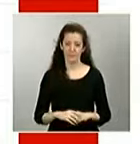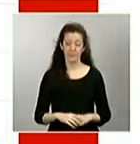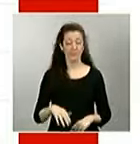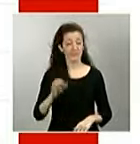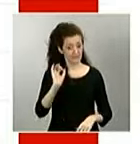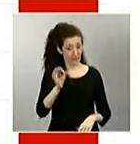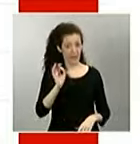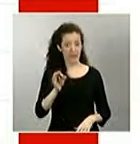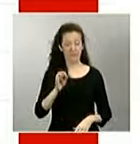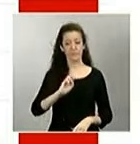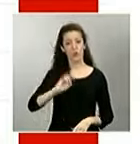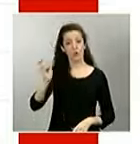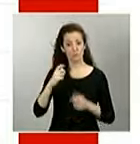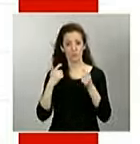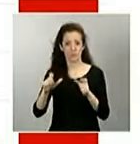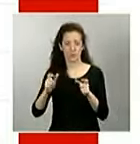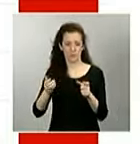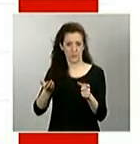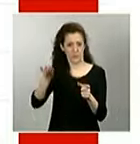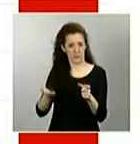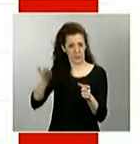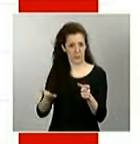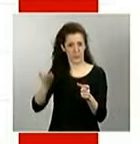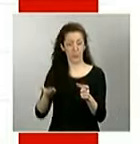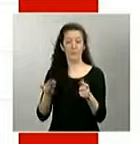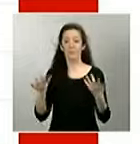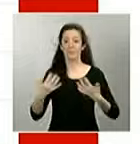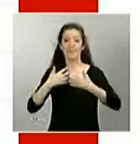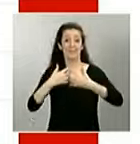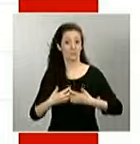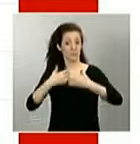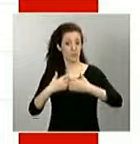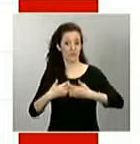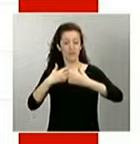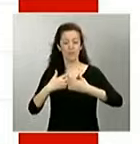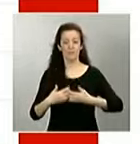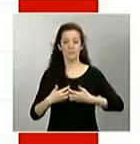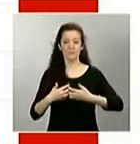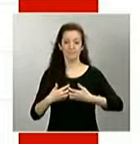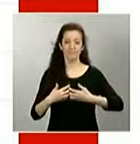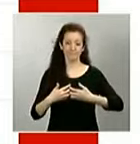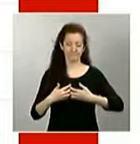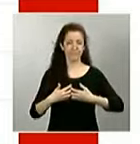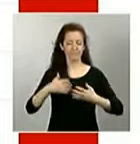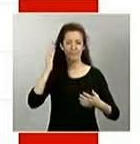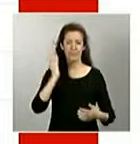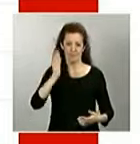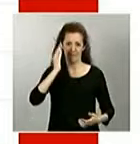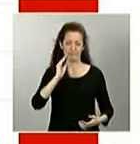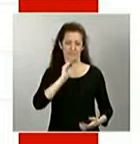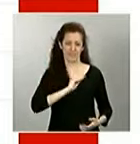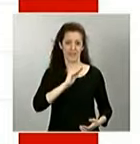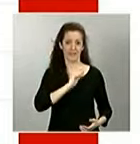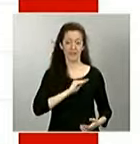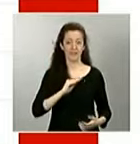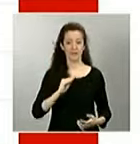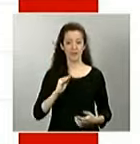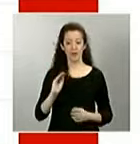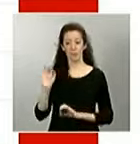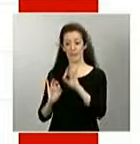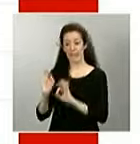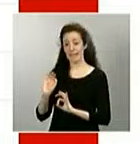importante, muy relevante como la industria, tiene un golpe fuerte. No en términos porcentuales, que nos